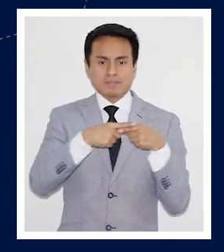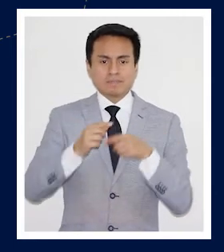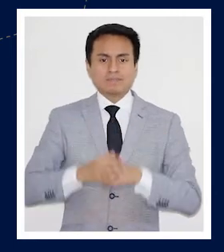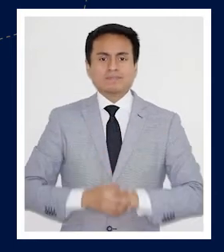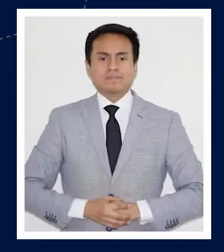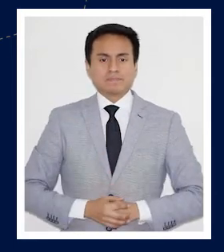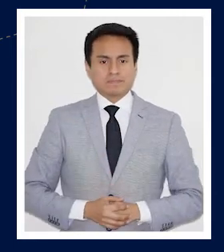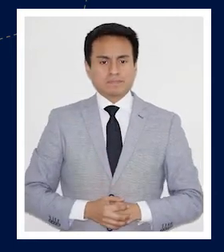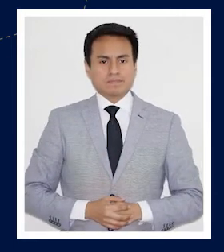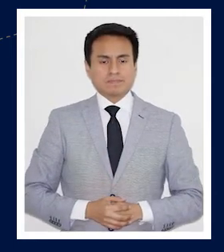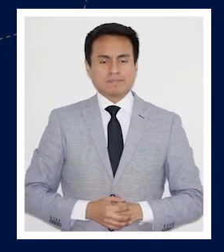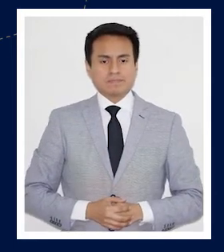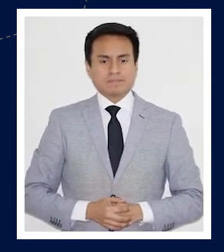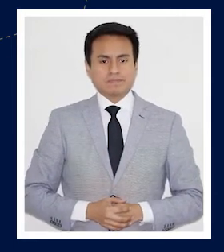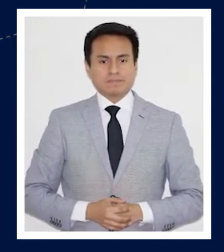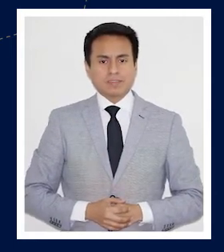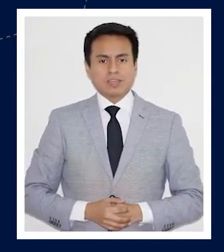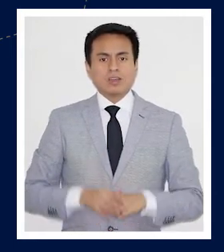la sociedad.